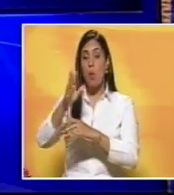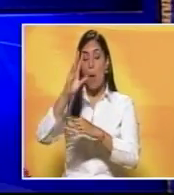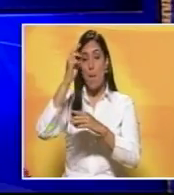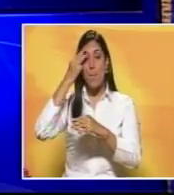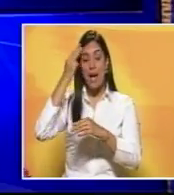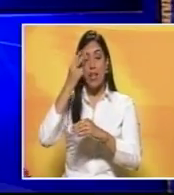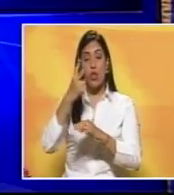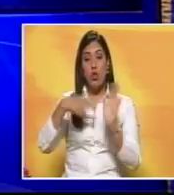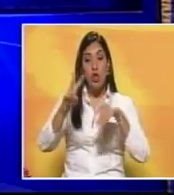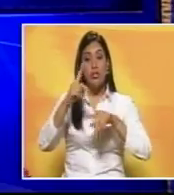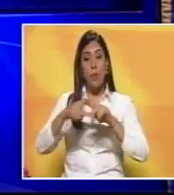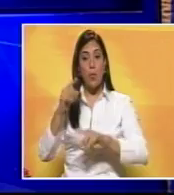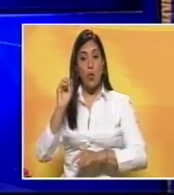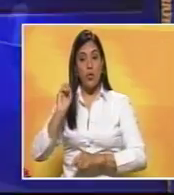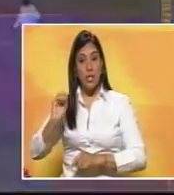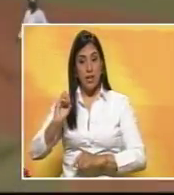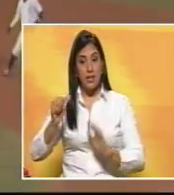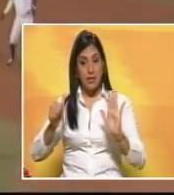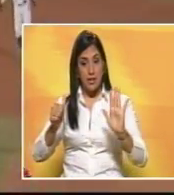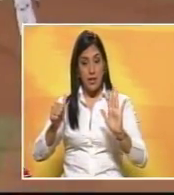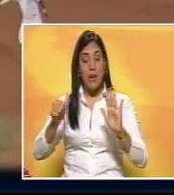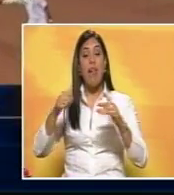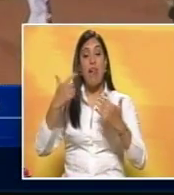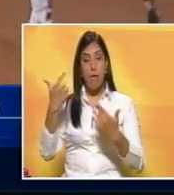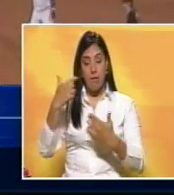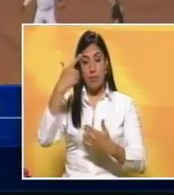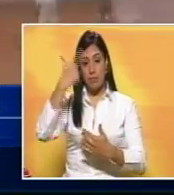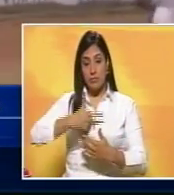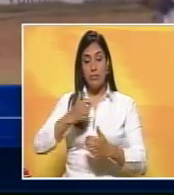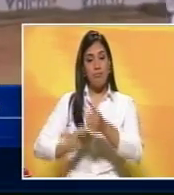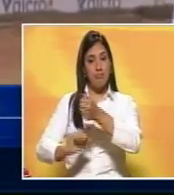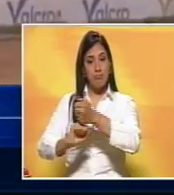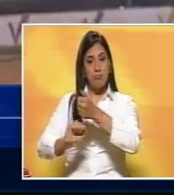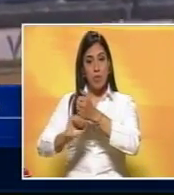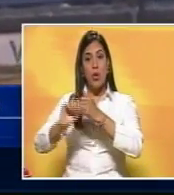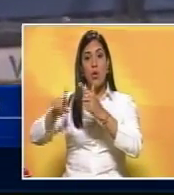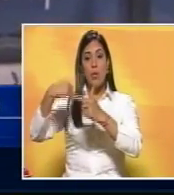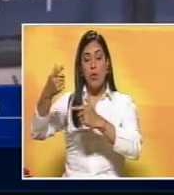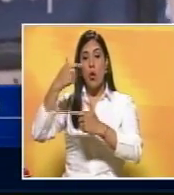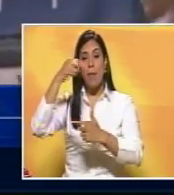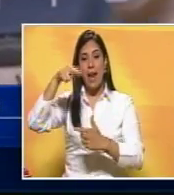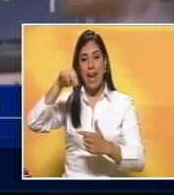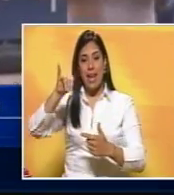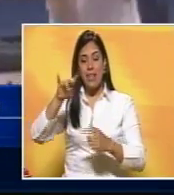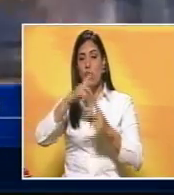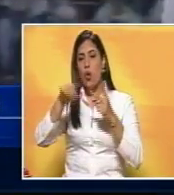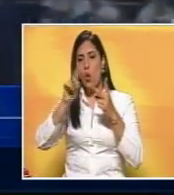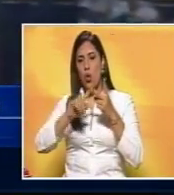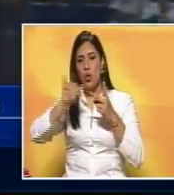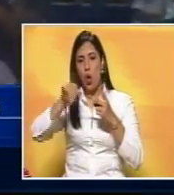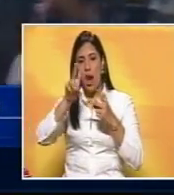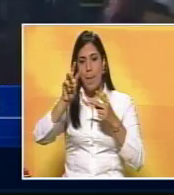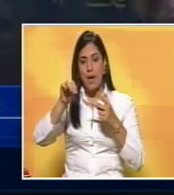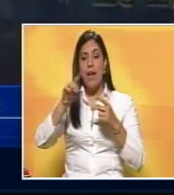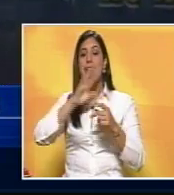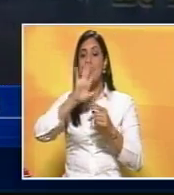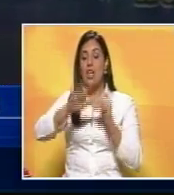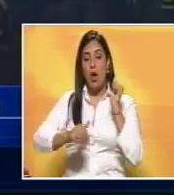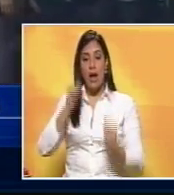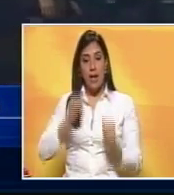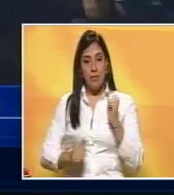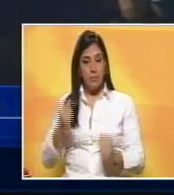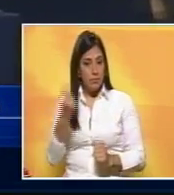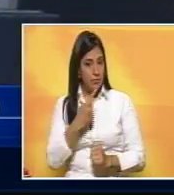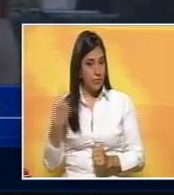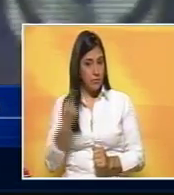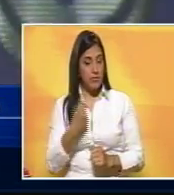del Magallanes 12 carreras por 6. Los litoraleños, apoyados en la ofensiva de Nate Arf y Jorma Rodríguez, fabricaron 5 carreras